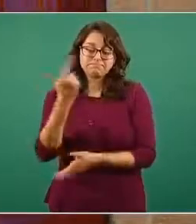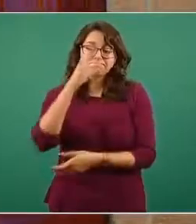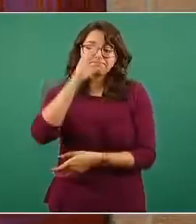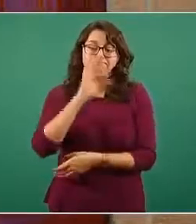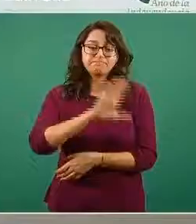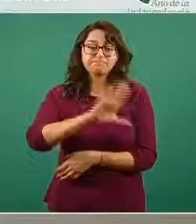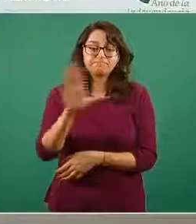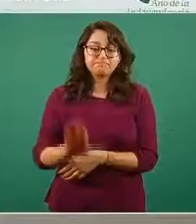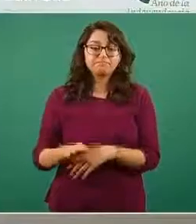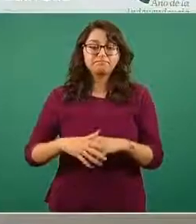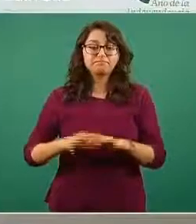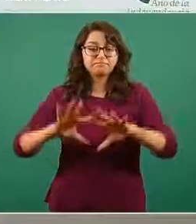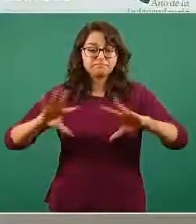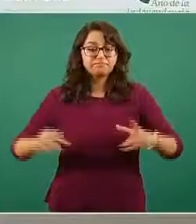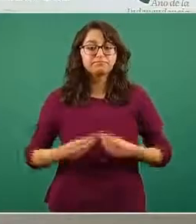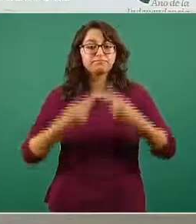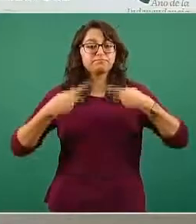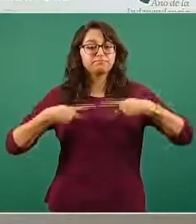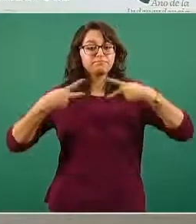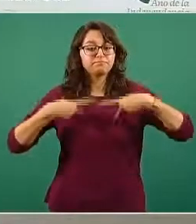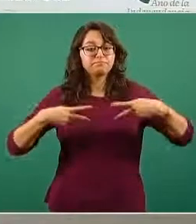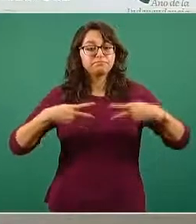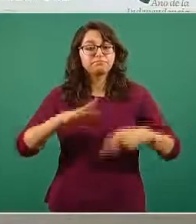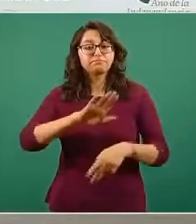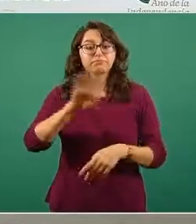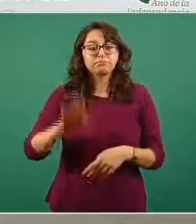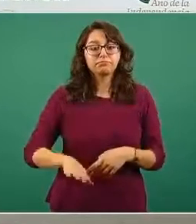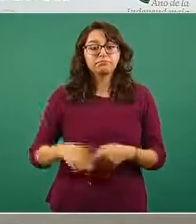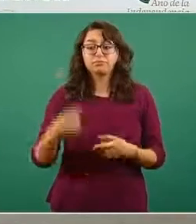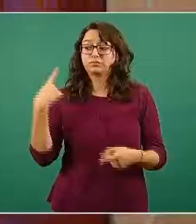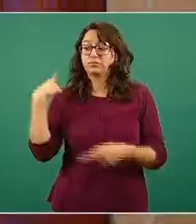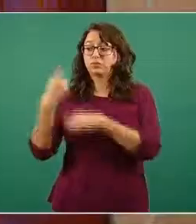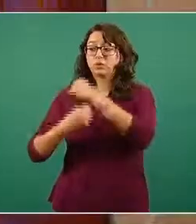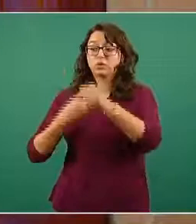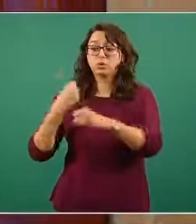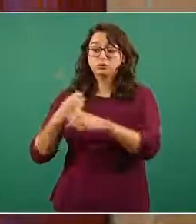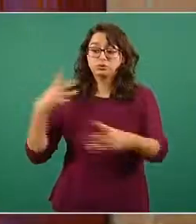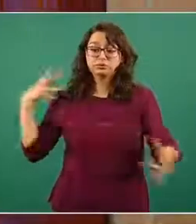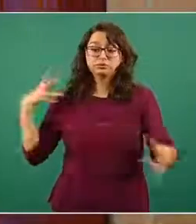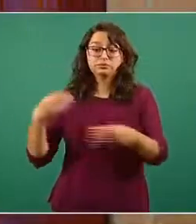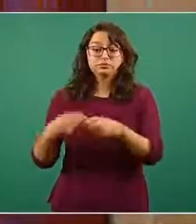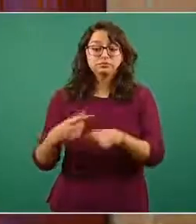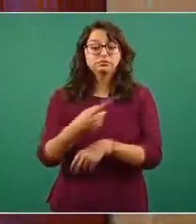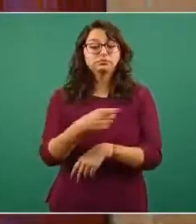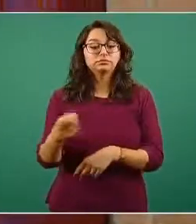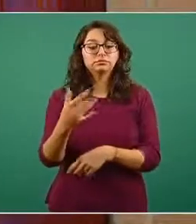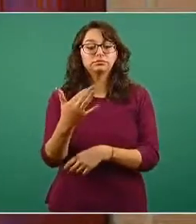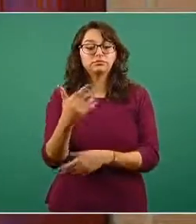El acumulado que tenemos de estas defunciones desde que inició la epidemia en México es de